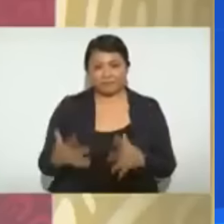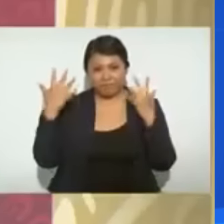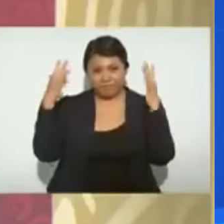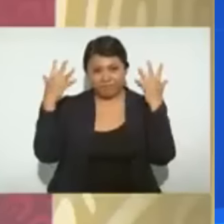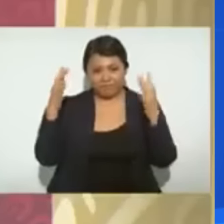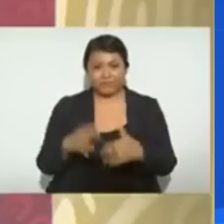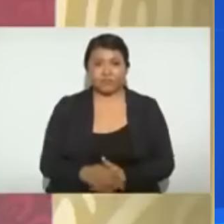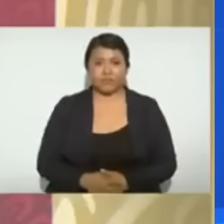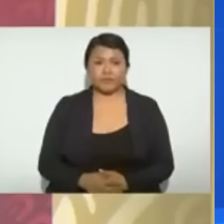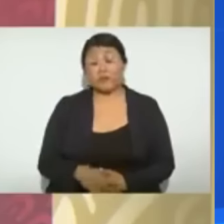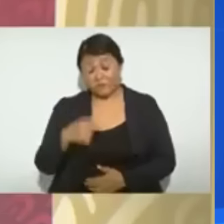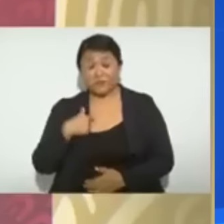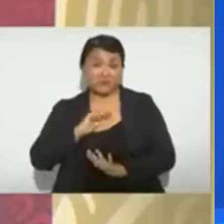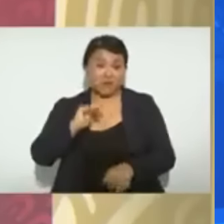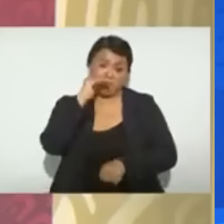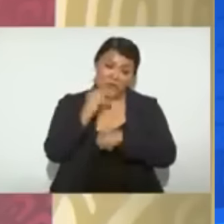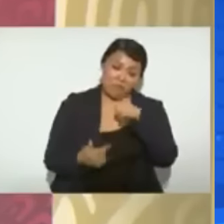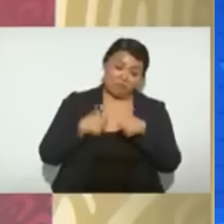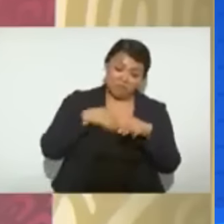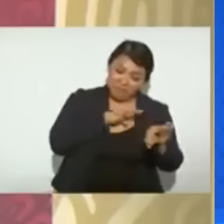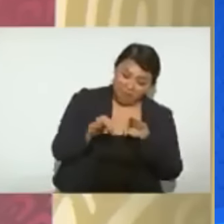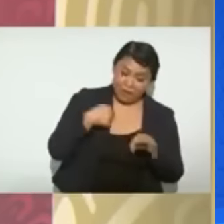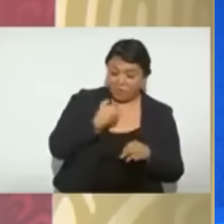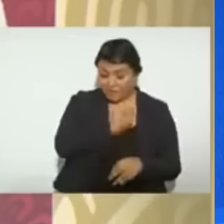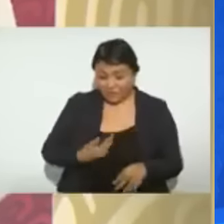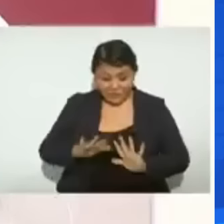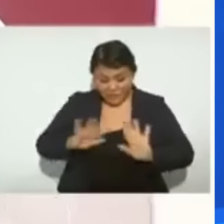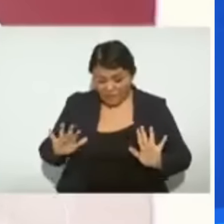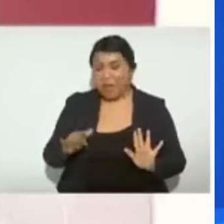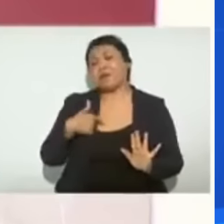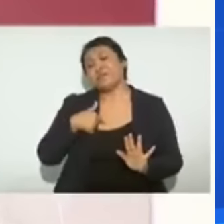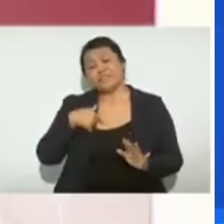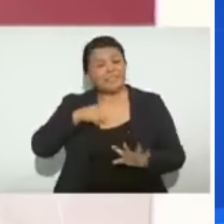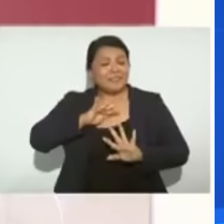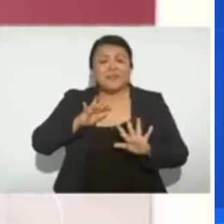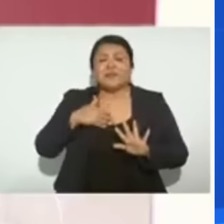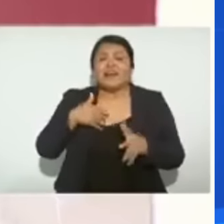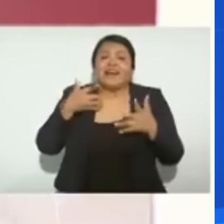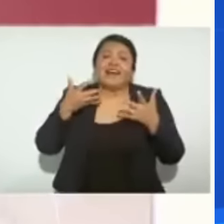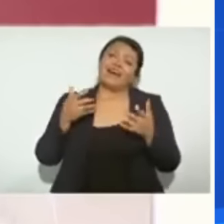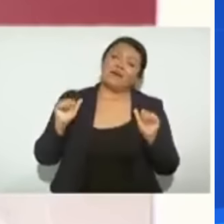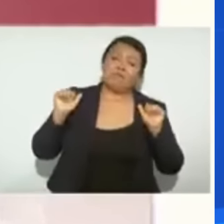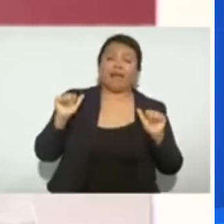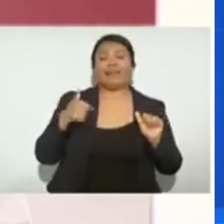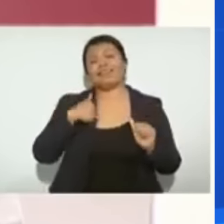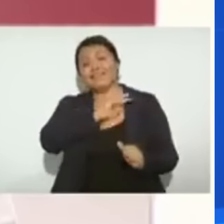Me voy muy contento porque iniciamos la transformación del país.